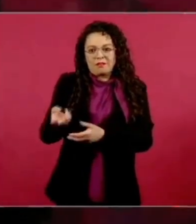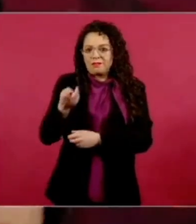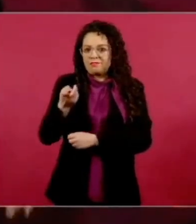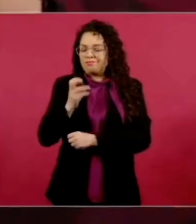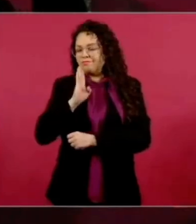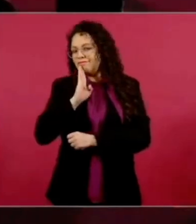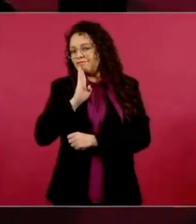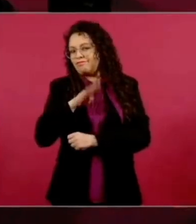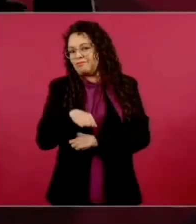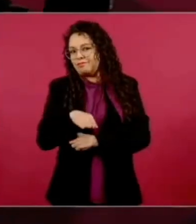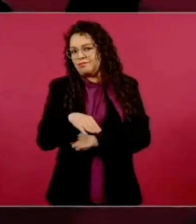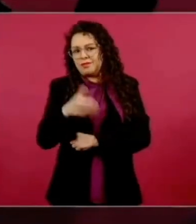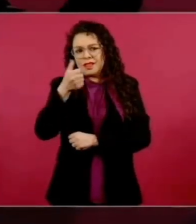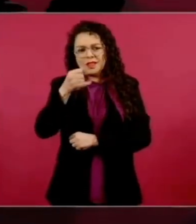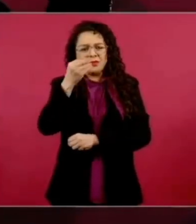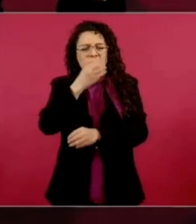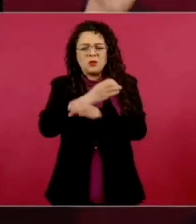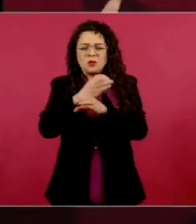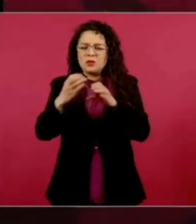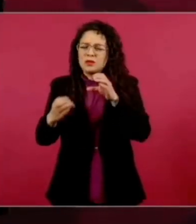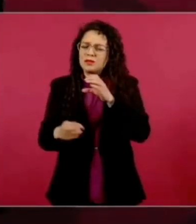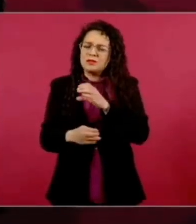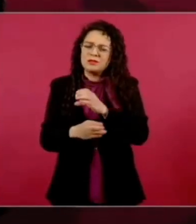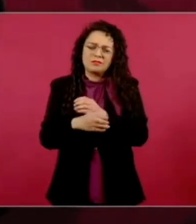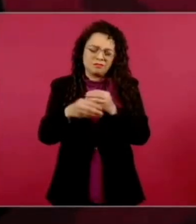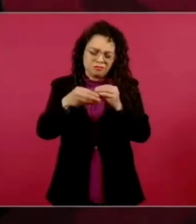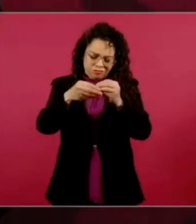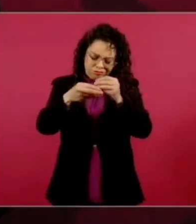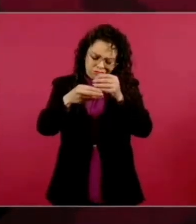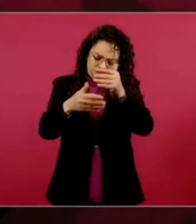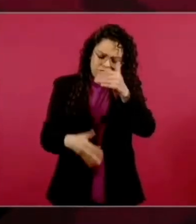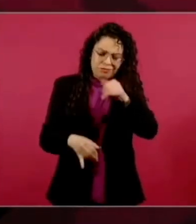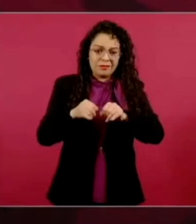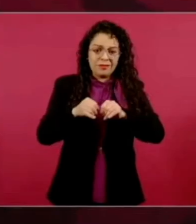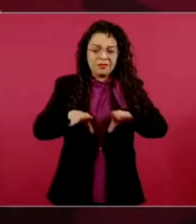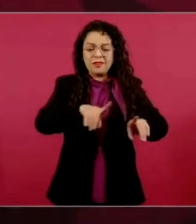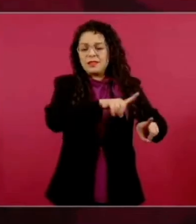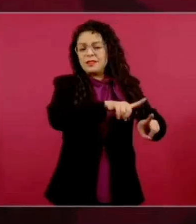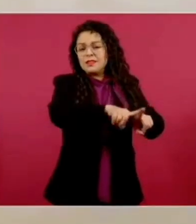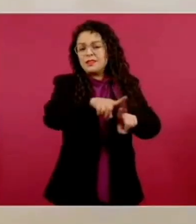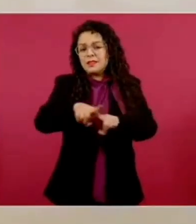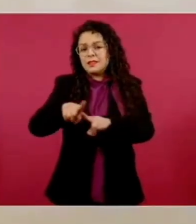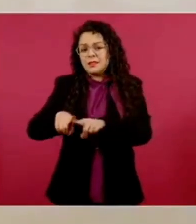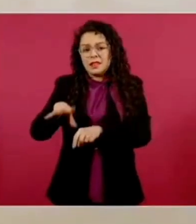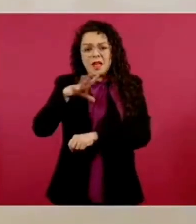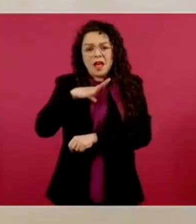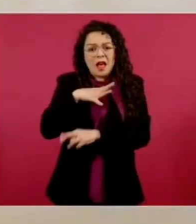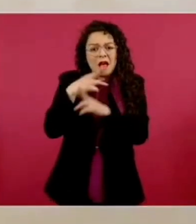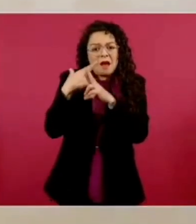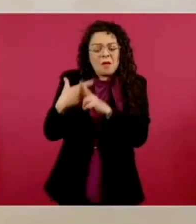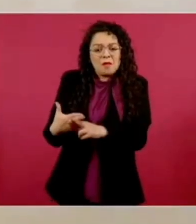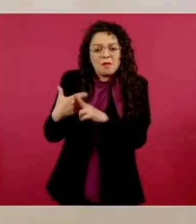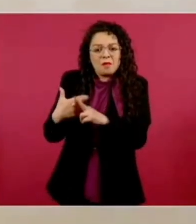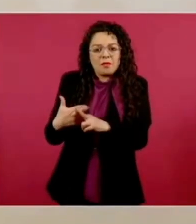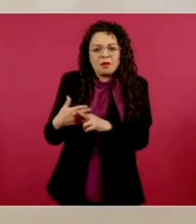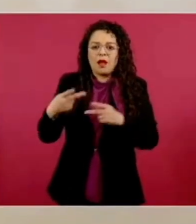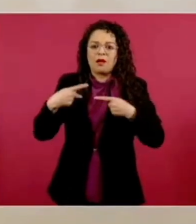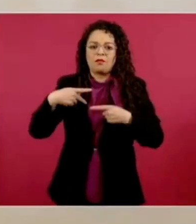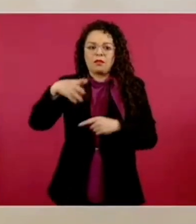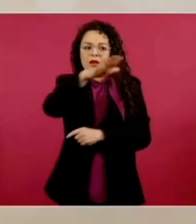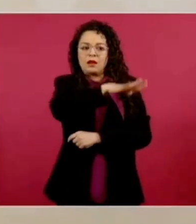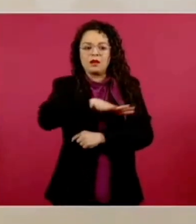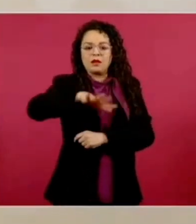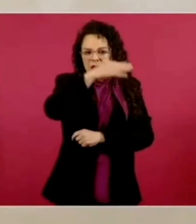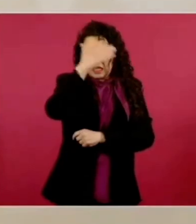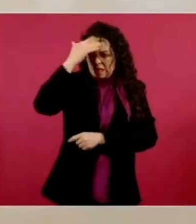Y muchas cosas, hay mucha información. Entonces la gente va a decidir. Por eso es muy importante